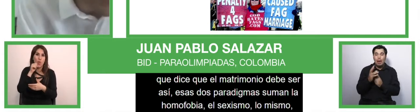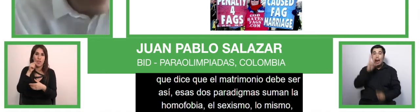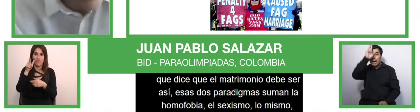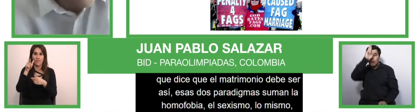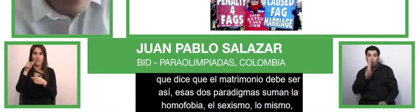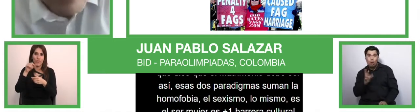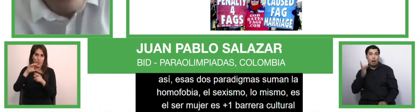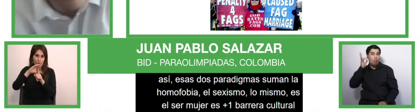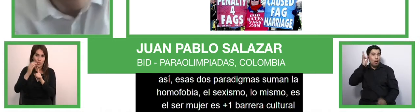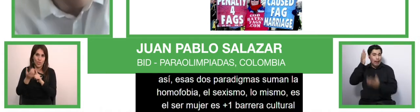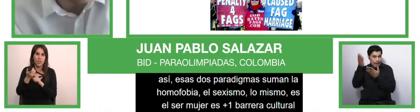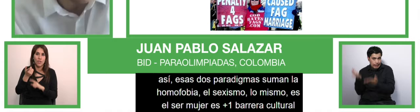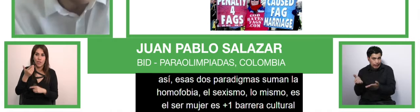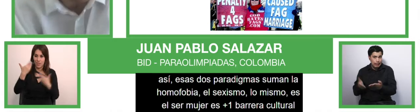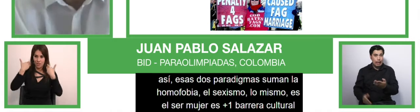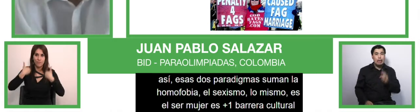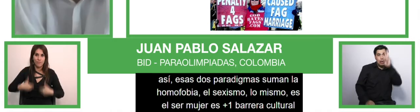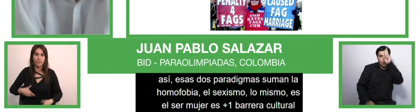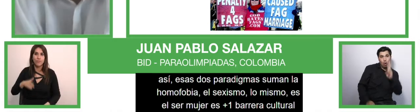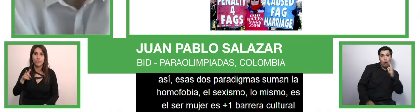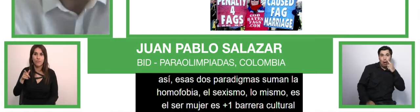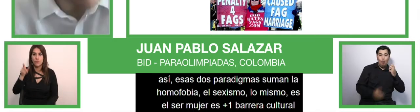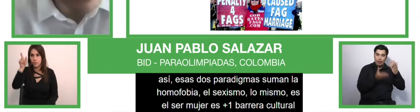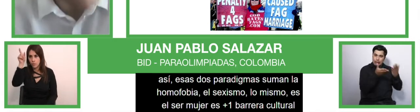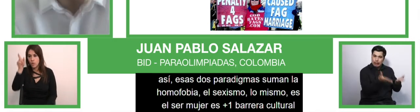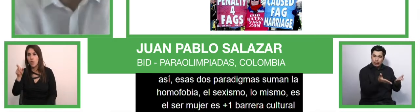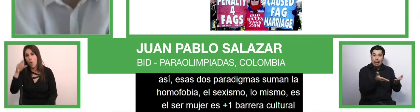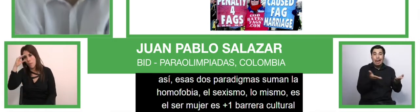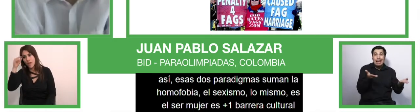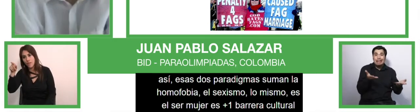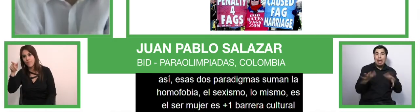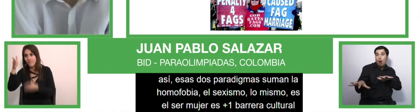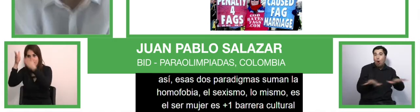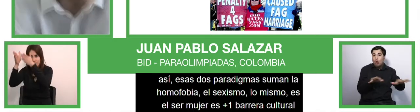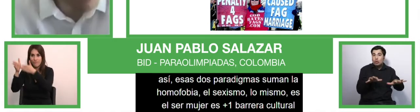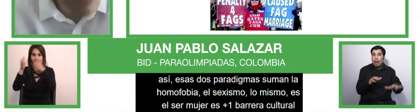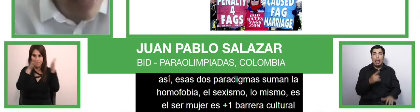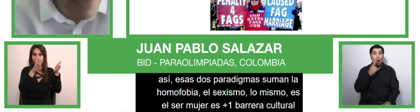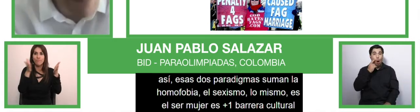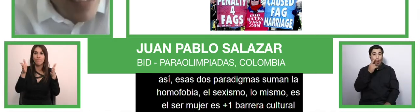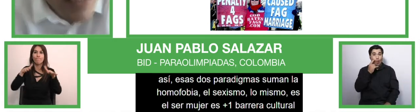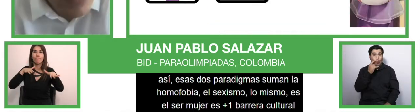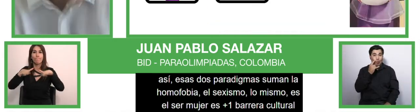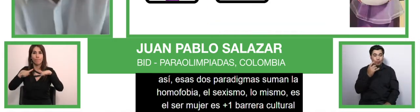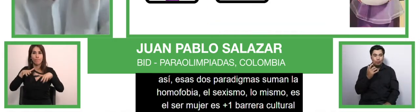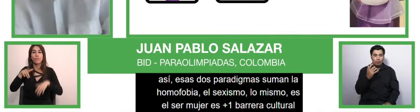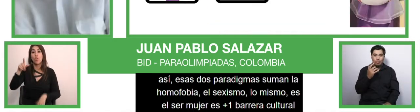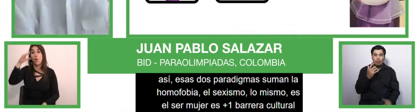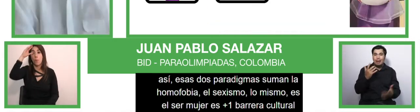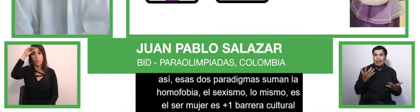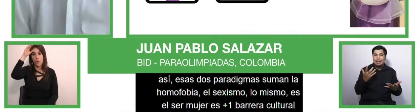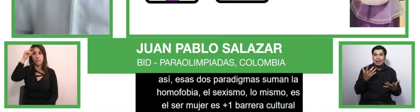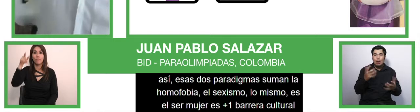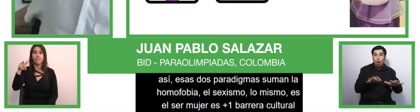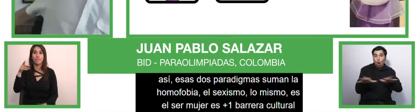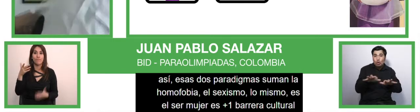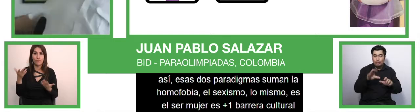es este, esas dos cosas sumadas dan el sexismo. Pásala, please.